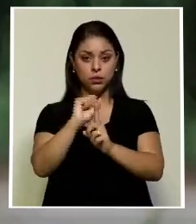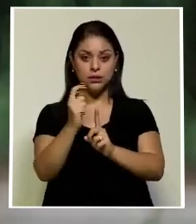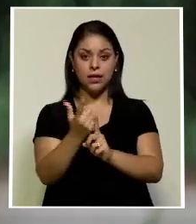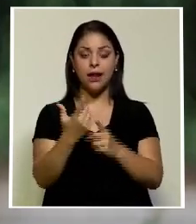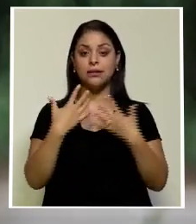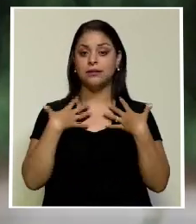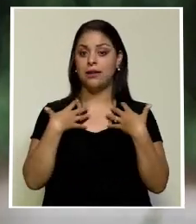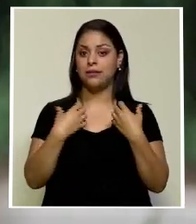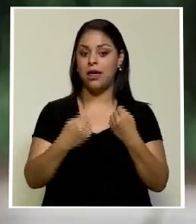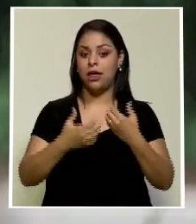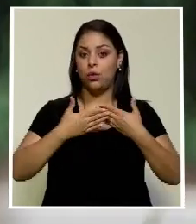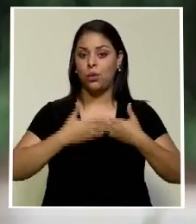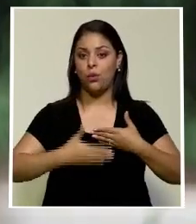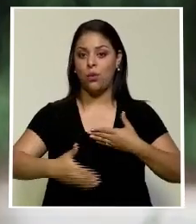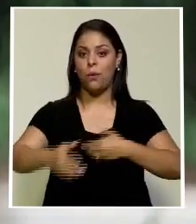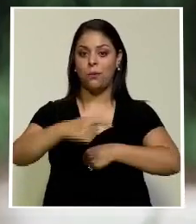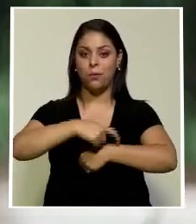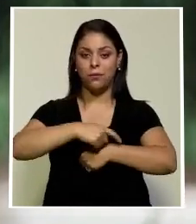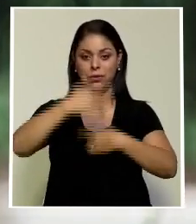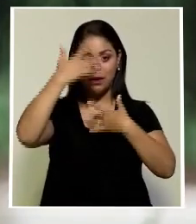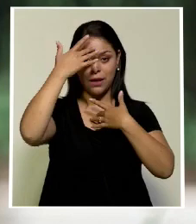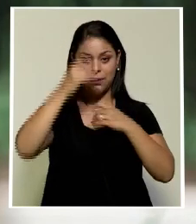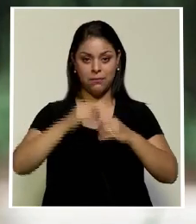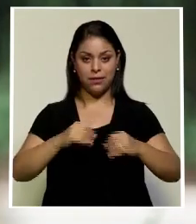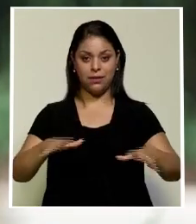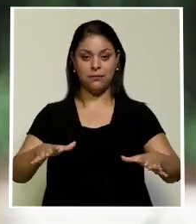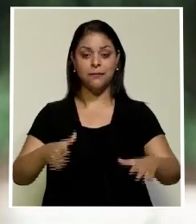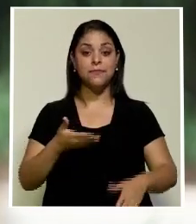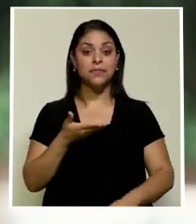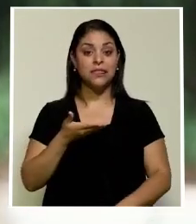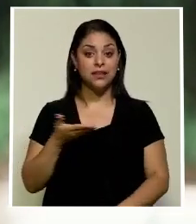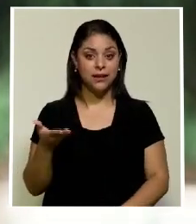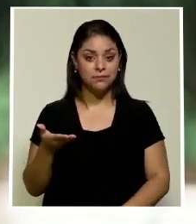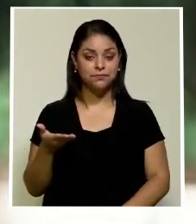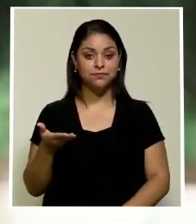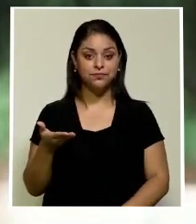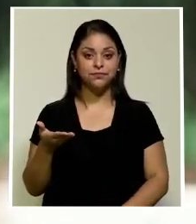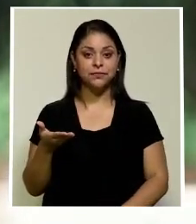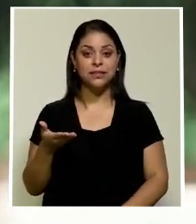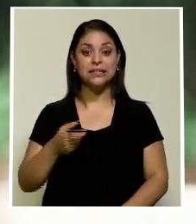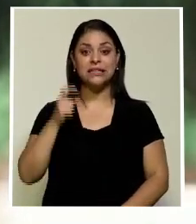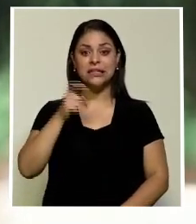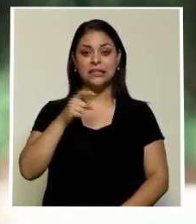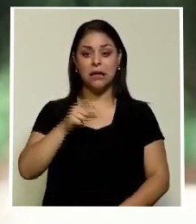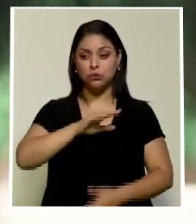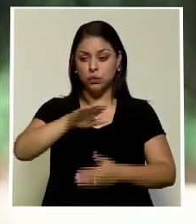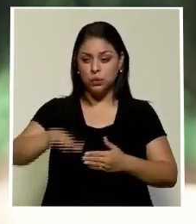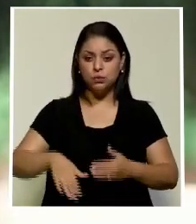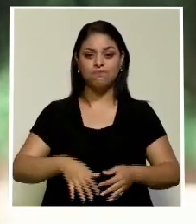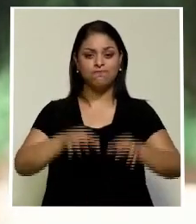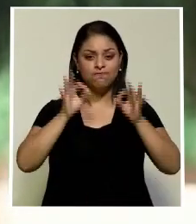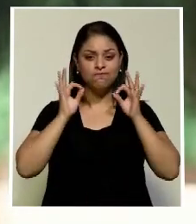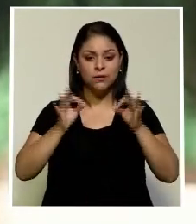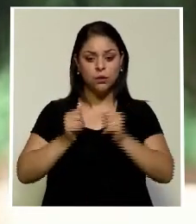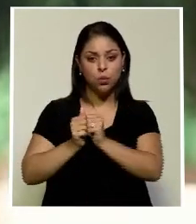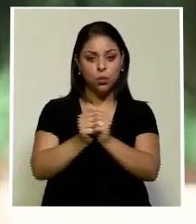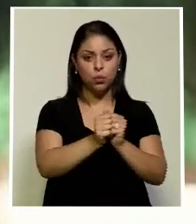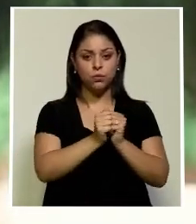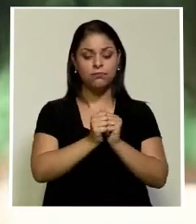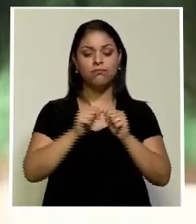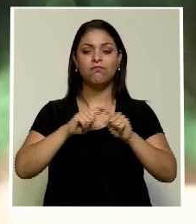el periodo de la pandemia, la cual venceremos solo al llegar a la inmunidad colectiva. Por su parte, la